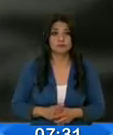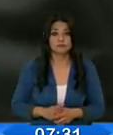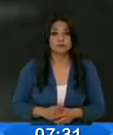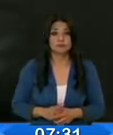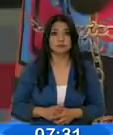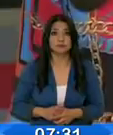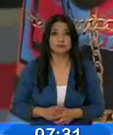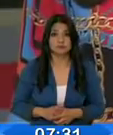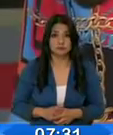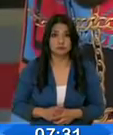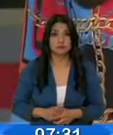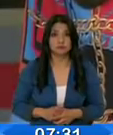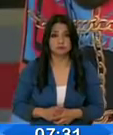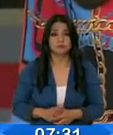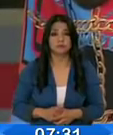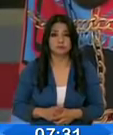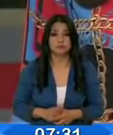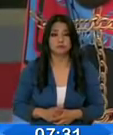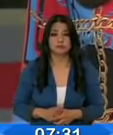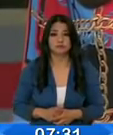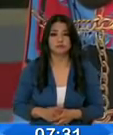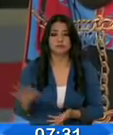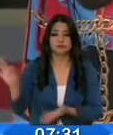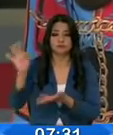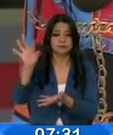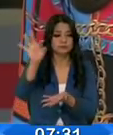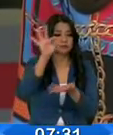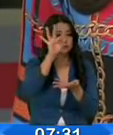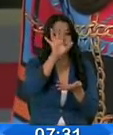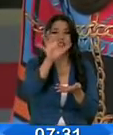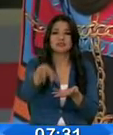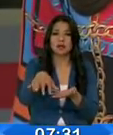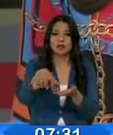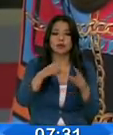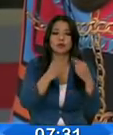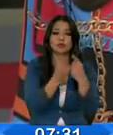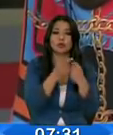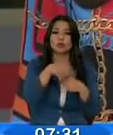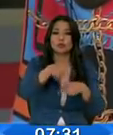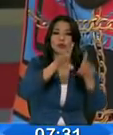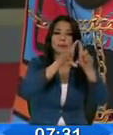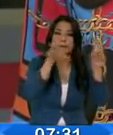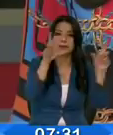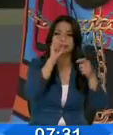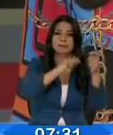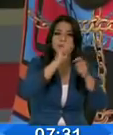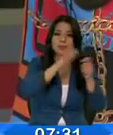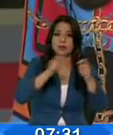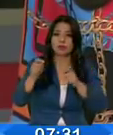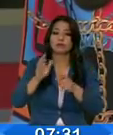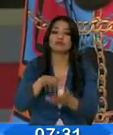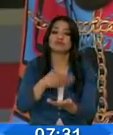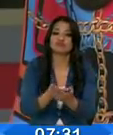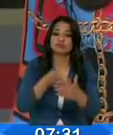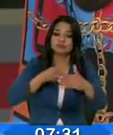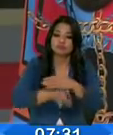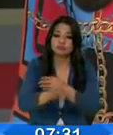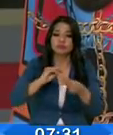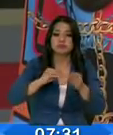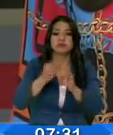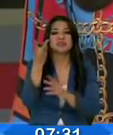Rojas. Titulares de carteras de Estado y representantes del gremio bananero asistieron a la inauguración de la edición 16 de la